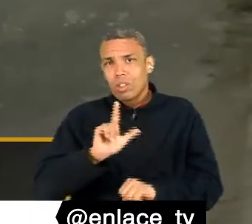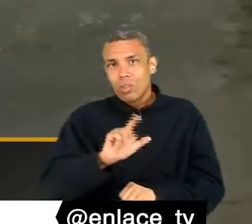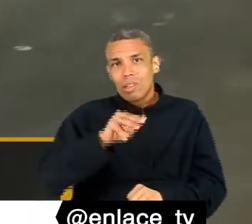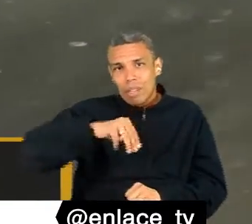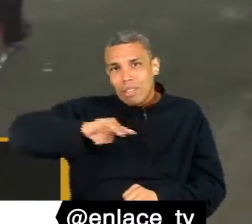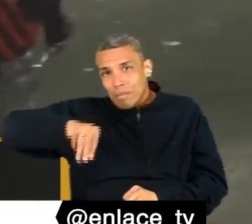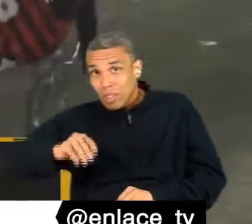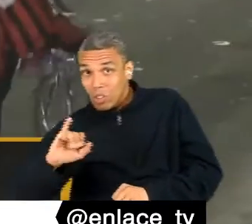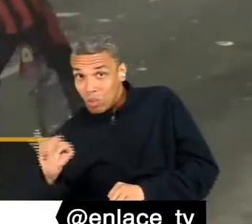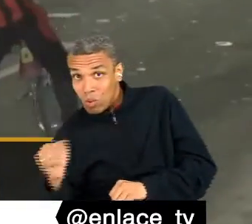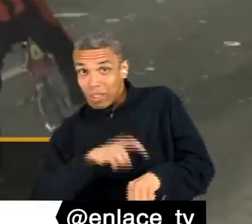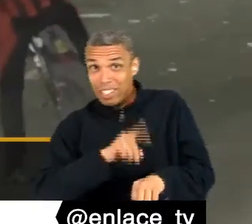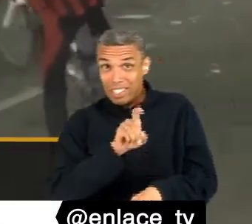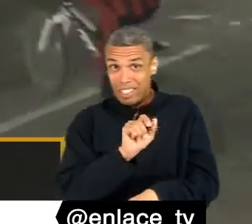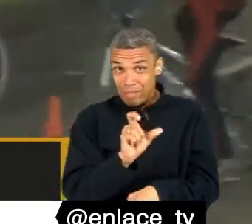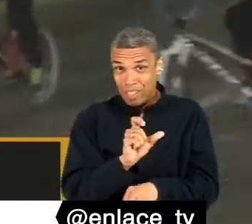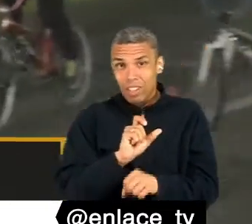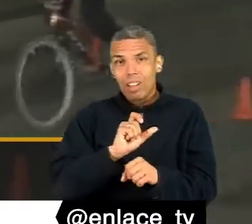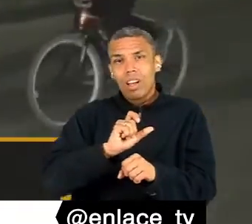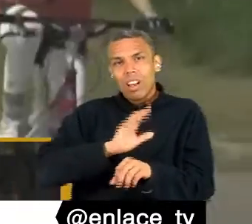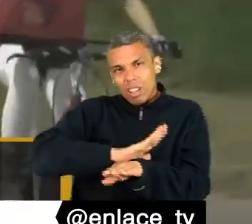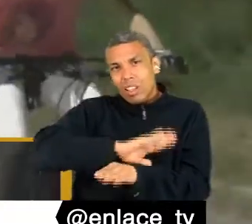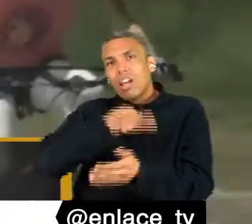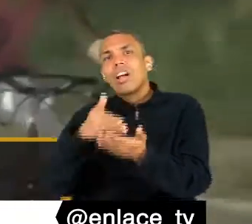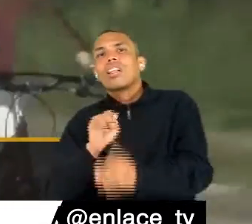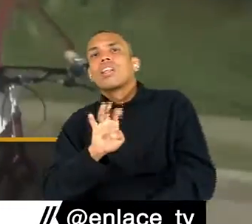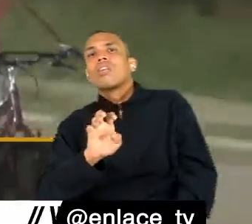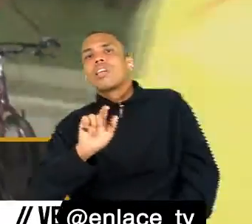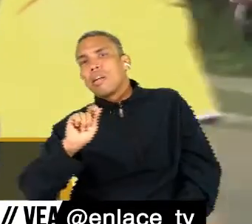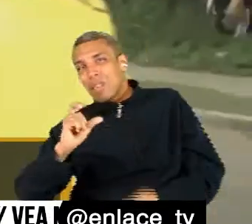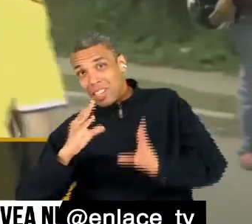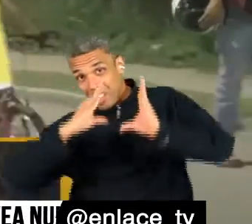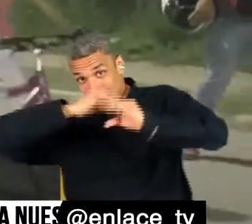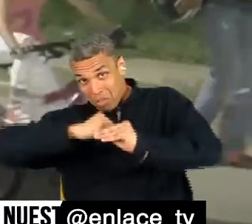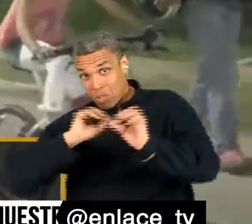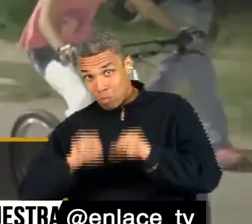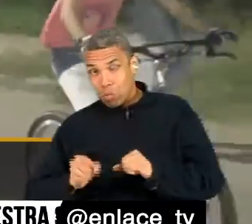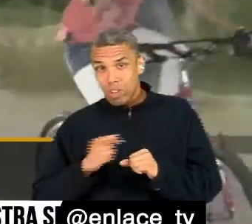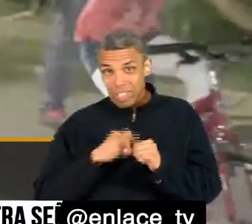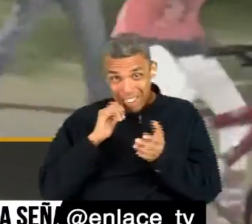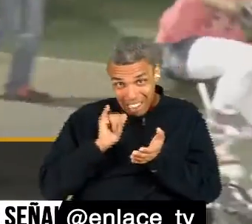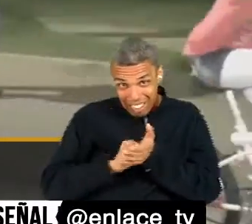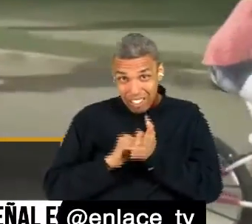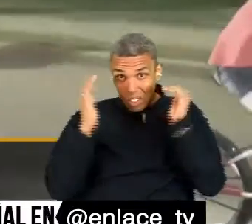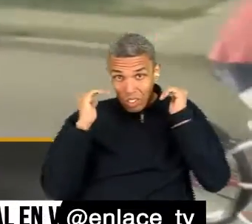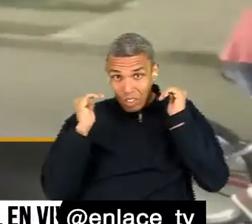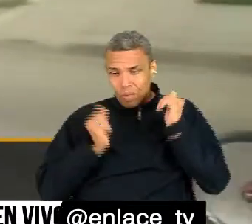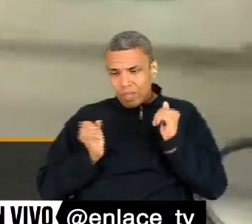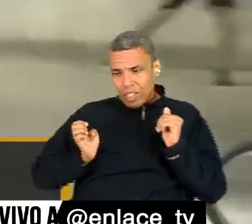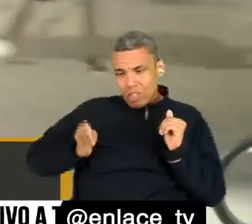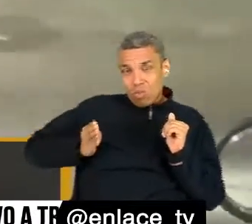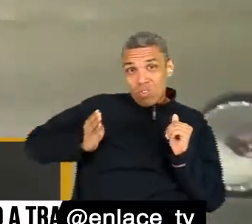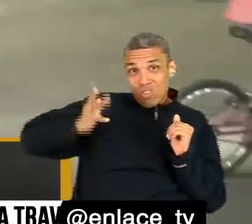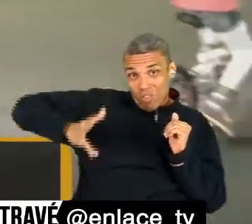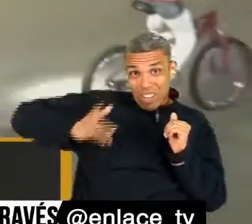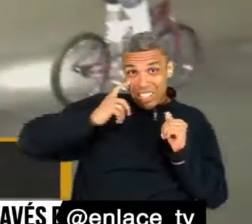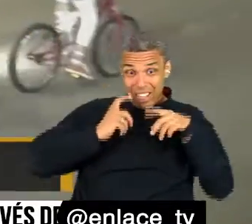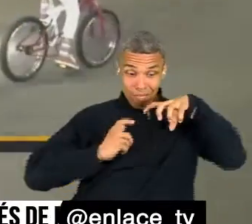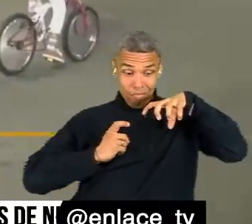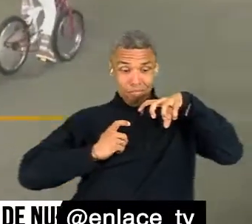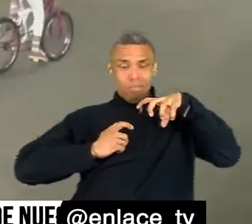miércoles y jueves, de 6:30 de la tarde hasta las 9:30 de la noche, Ruta 65 se realizará desde el Club Infantas hasta las